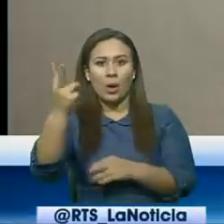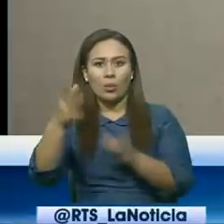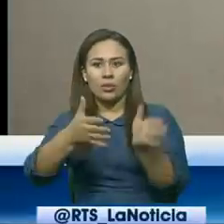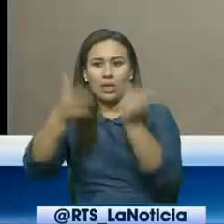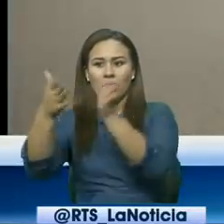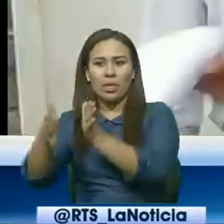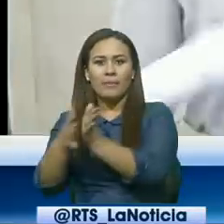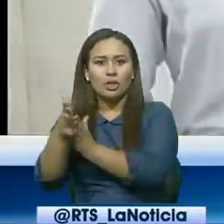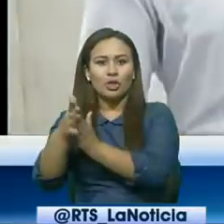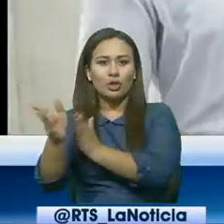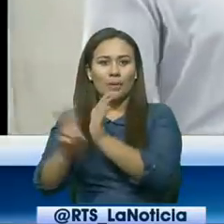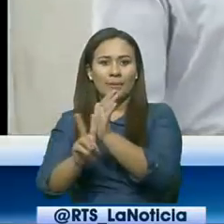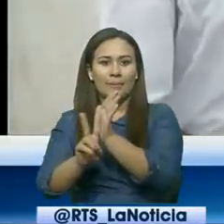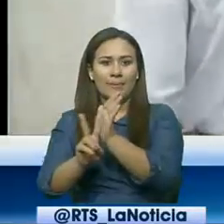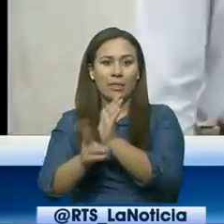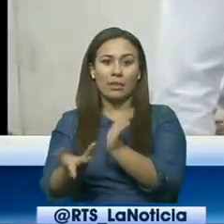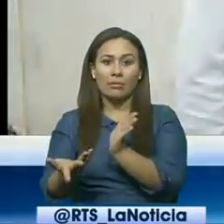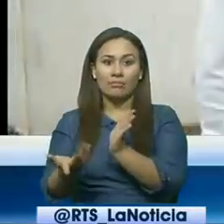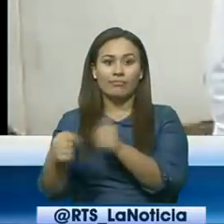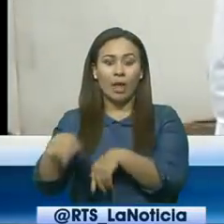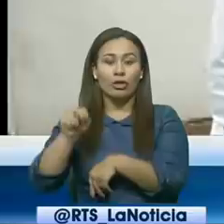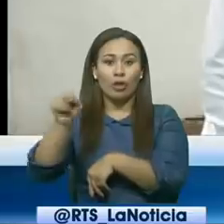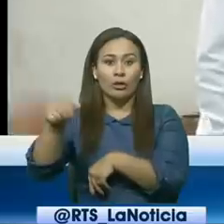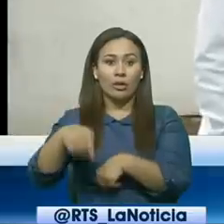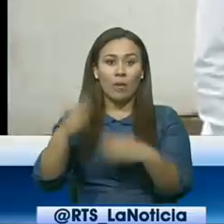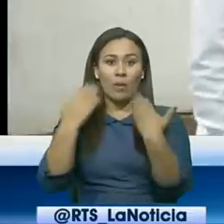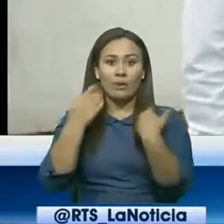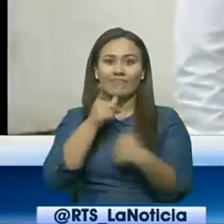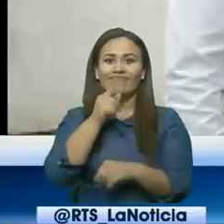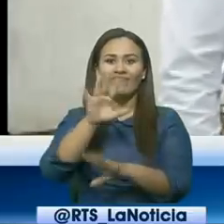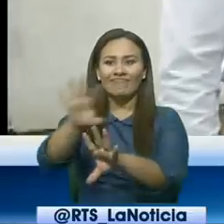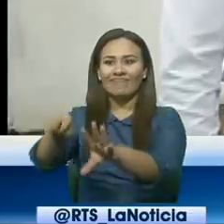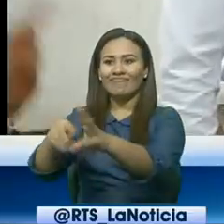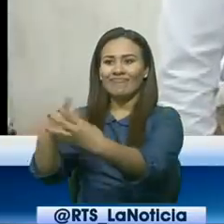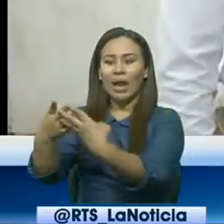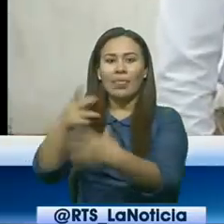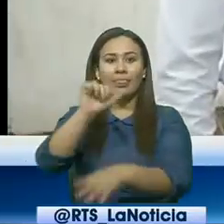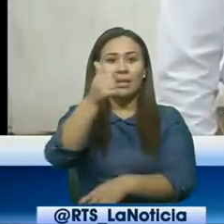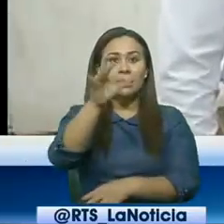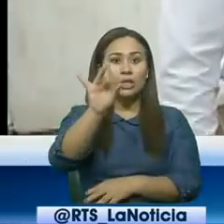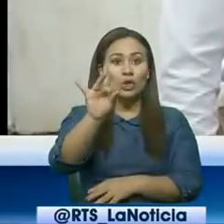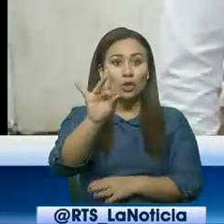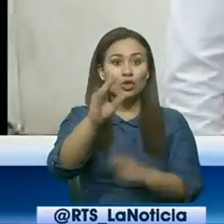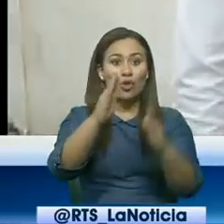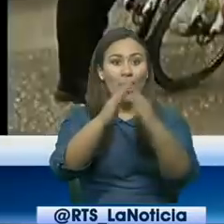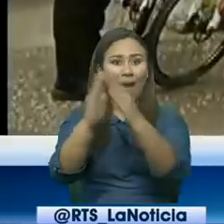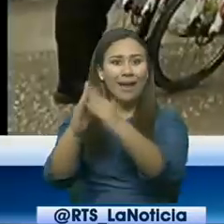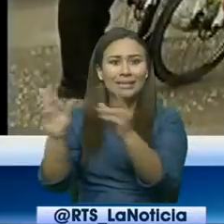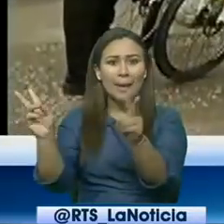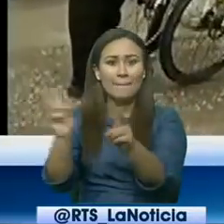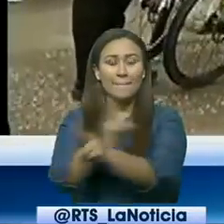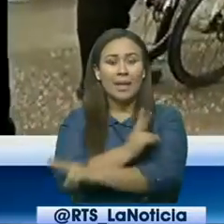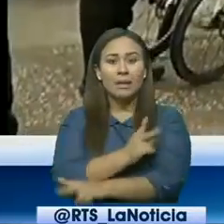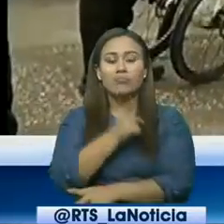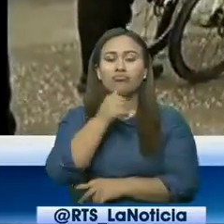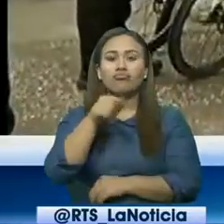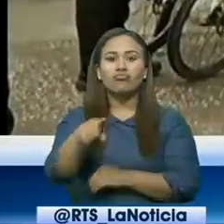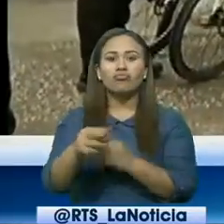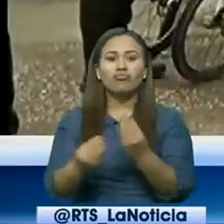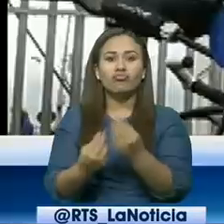hasta el momento se ha comprobado la existencia de 18 inmuebles mal empleados por ello en la actualidad